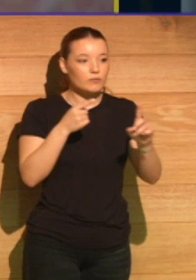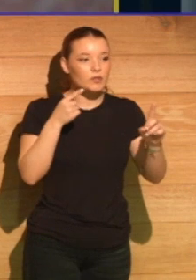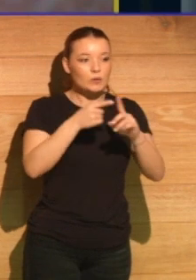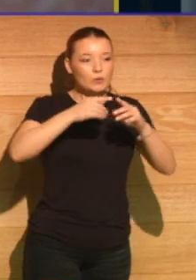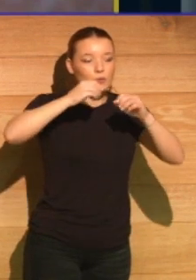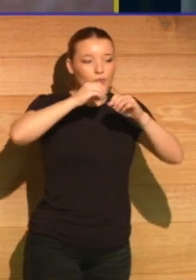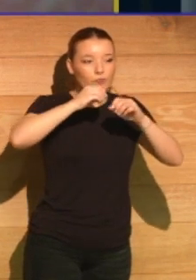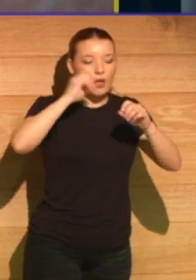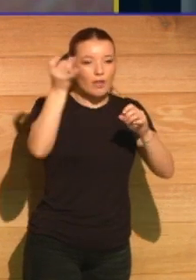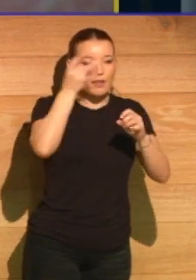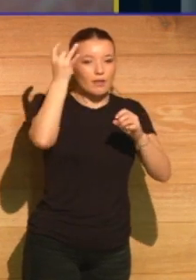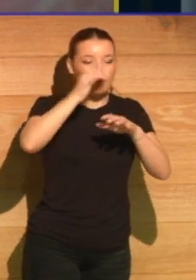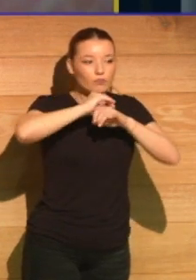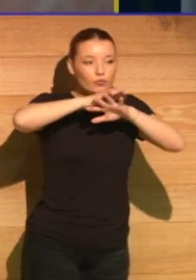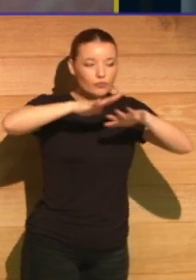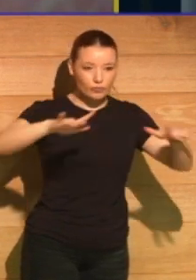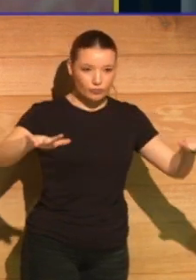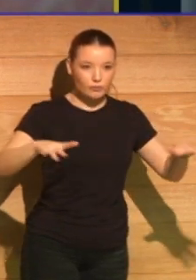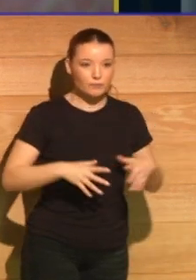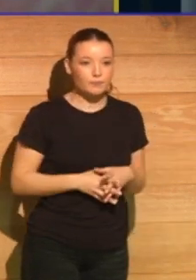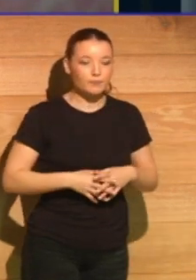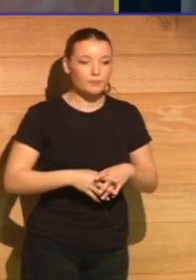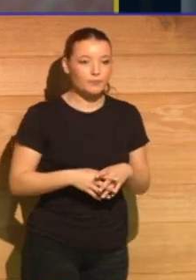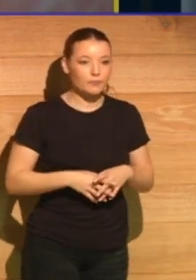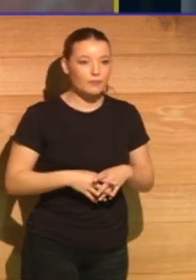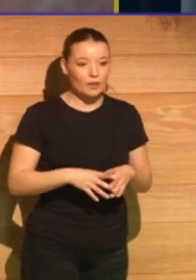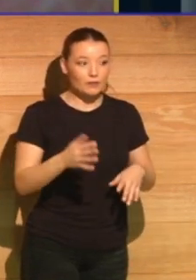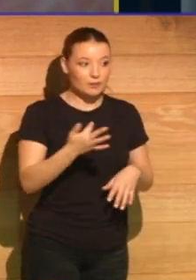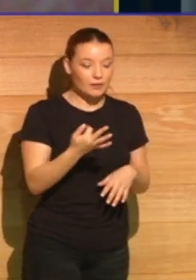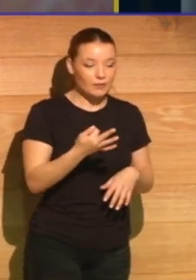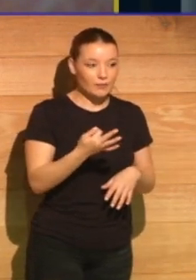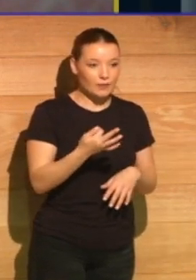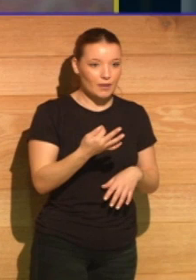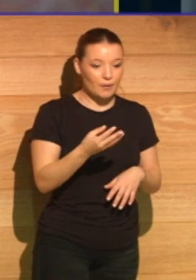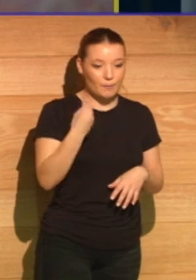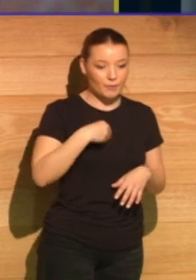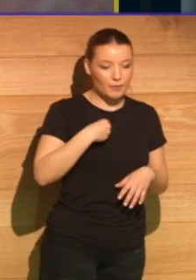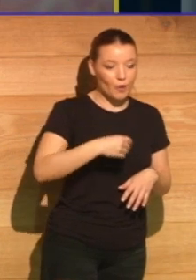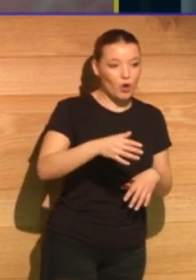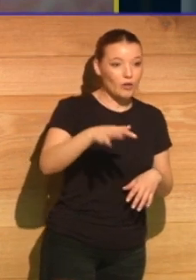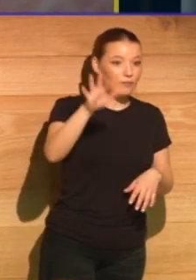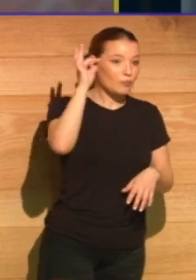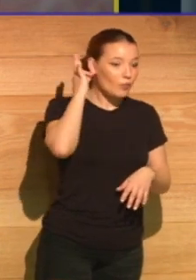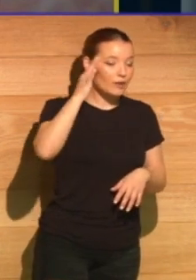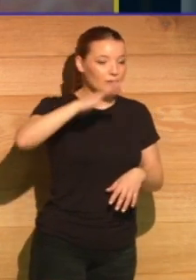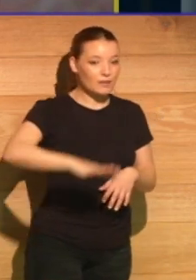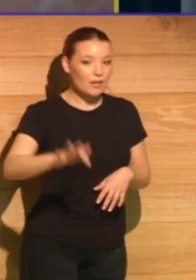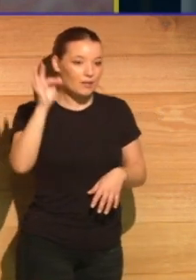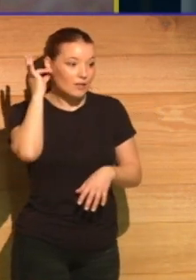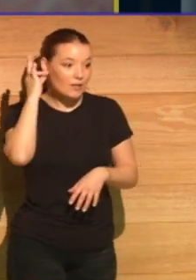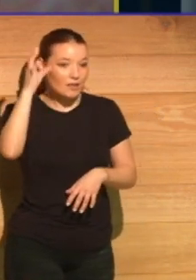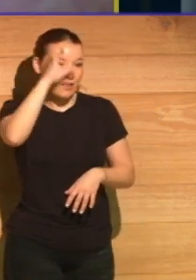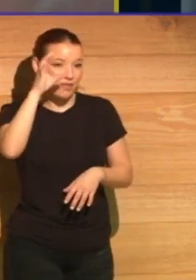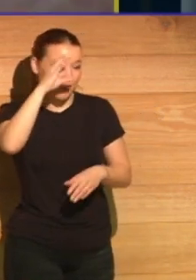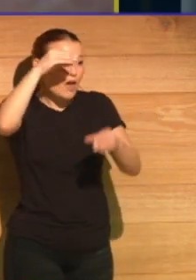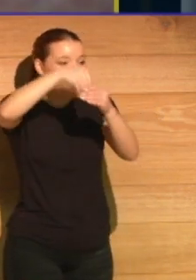extendiendo, ¿no? La idea de que eso debe ser así, de que hay mujeres y niñas que deben estar en la ciencia y que deben seguir la carrera